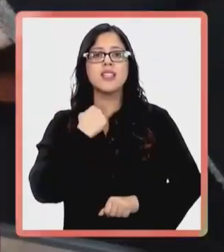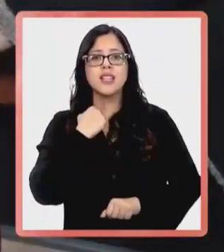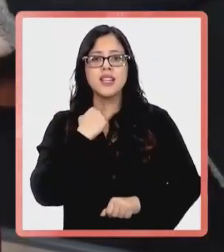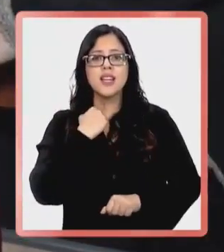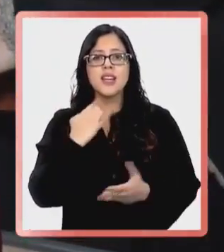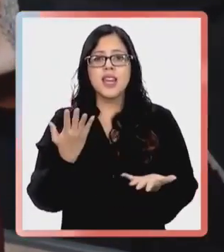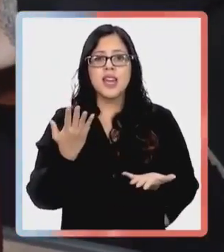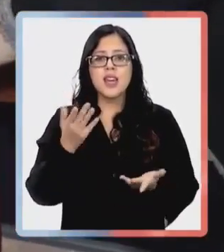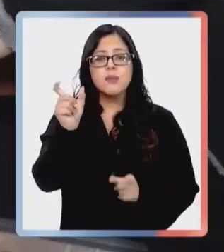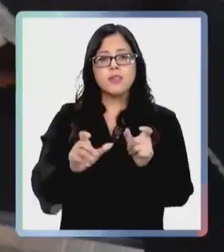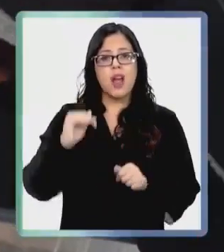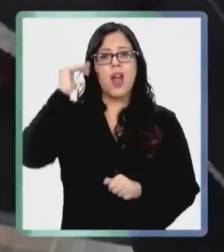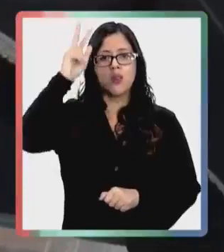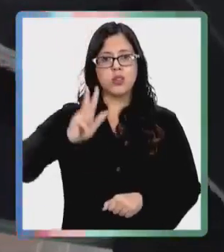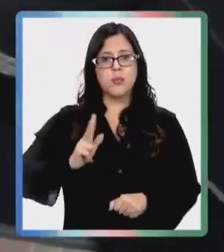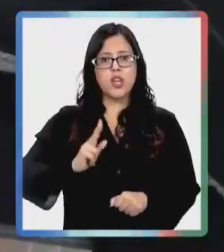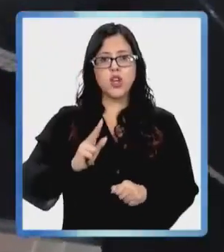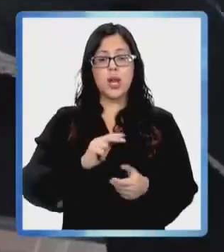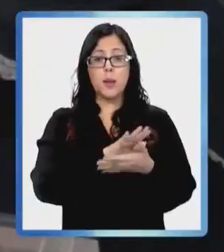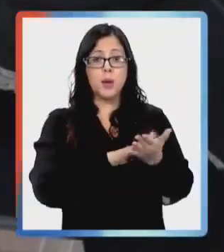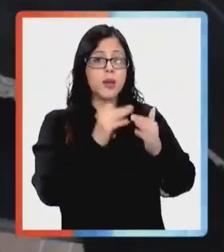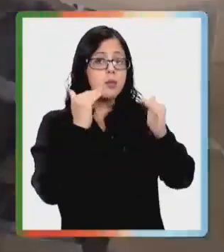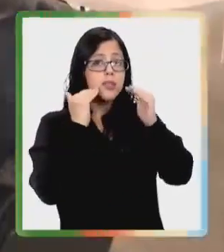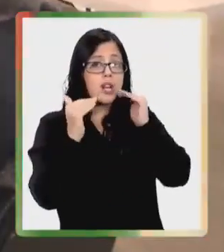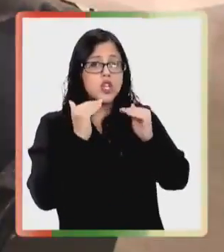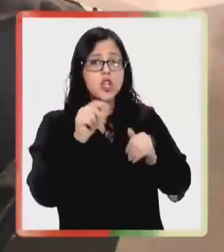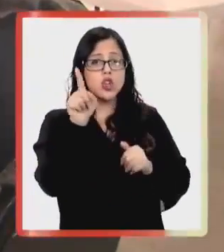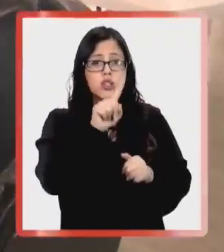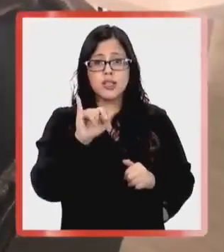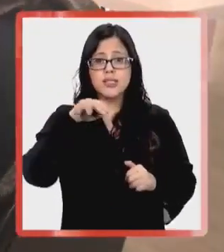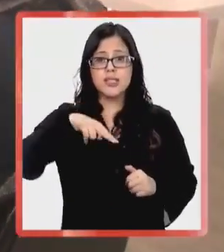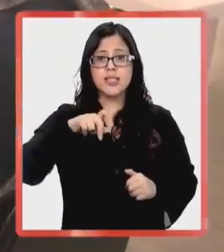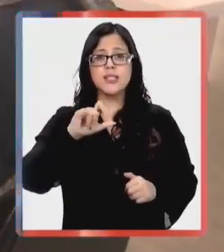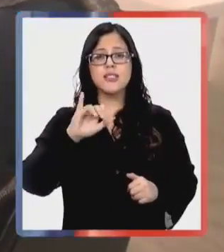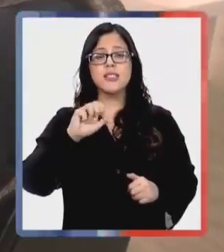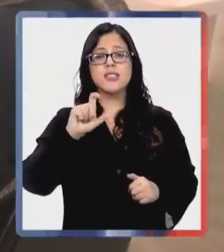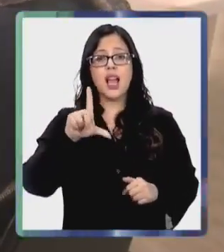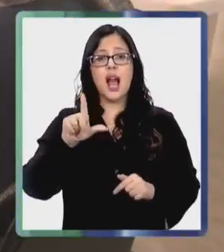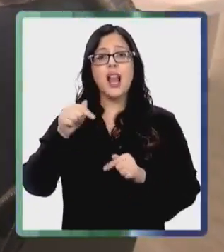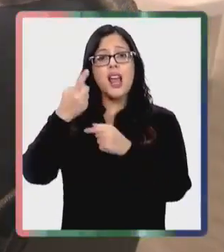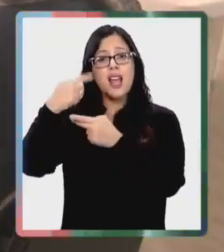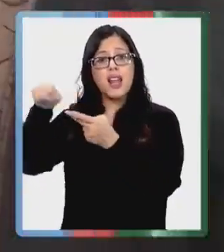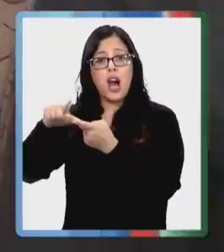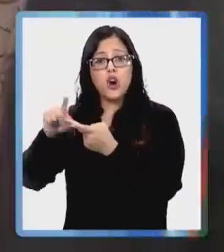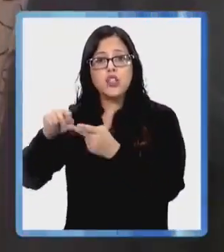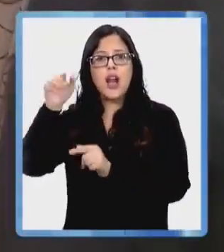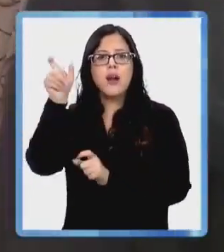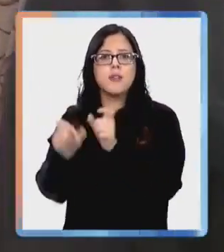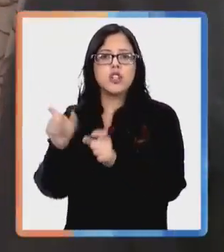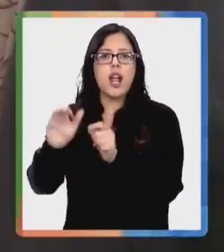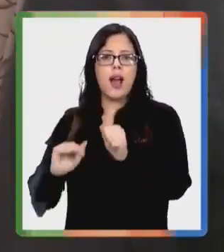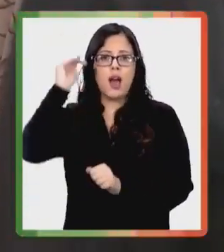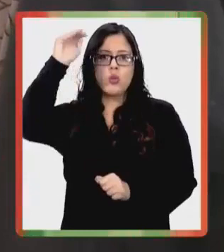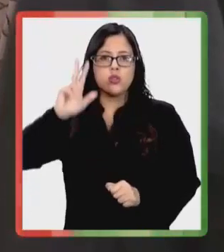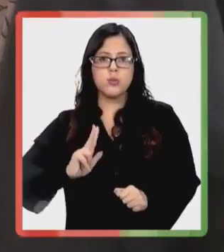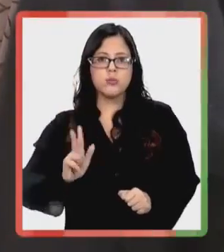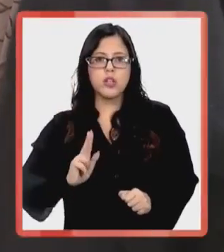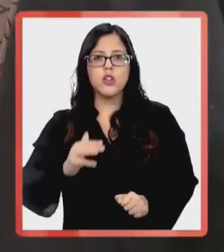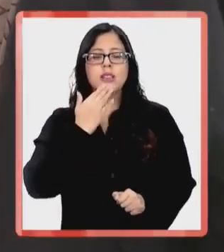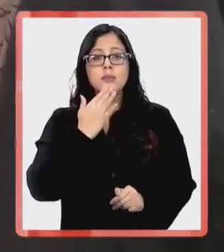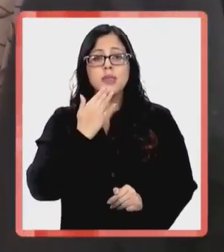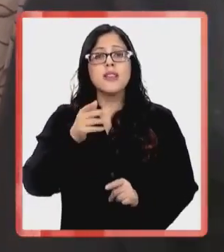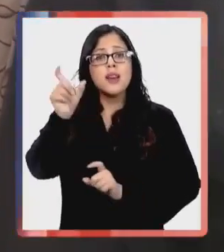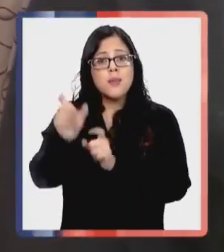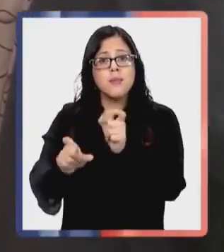como en el sincicial eran los niños pequeños. En la influenza, los que más pueden sufrir son los adultos mayores y sobre